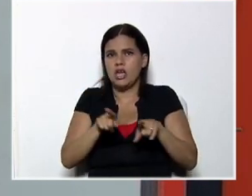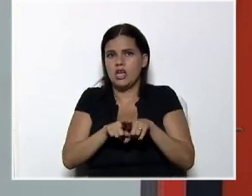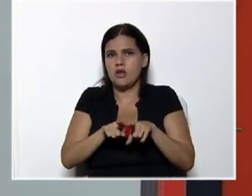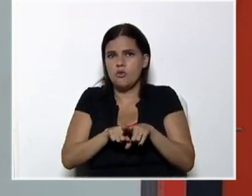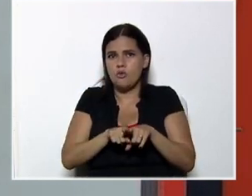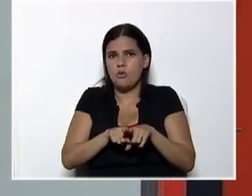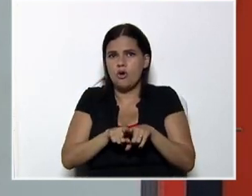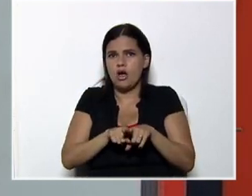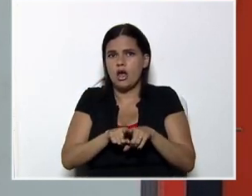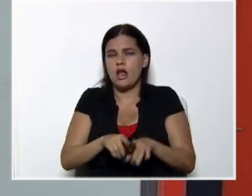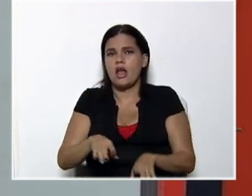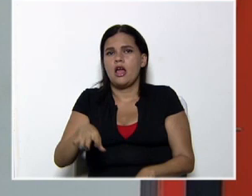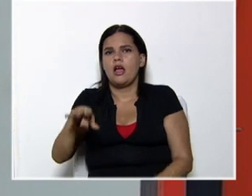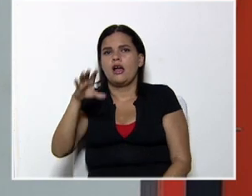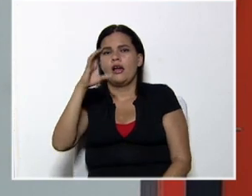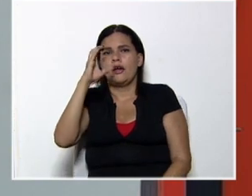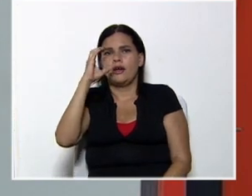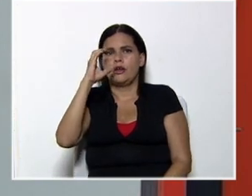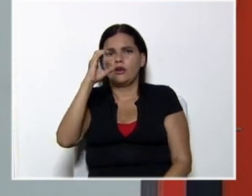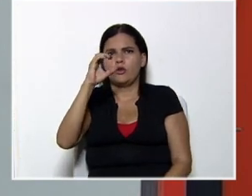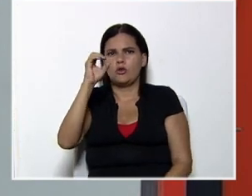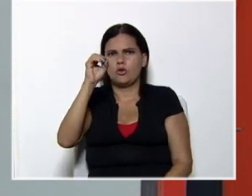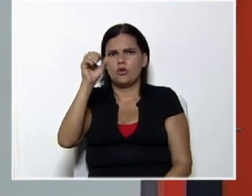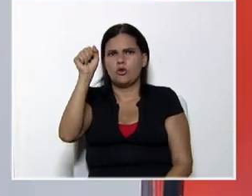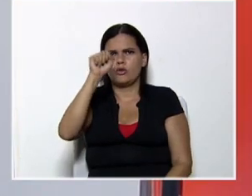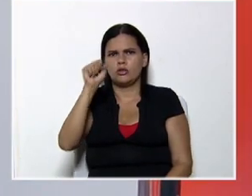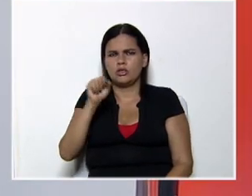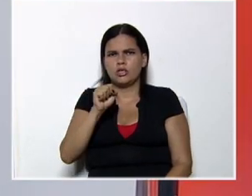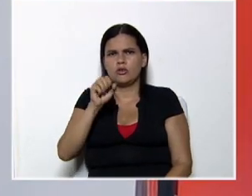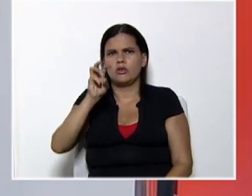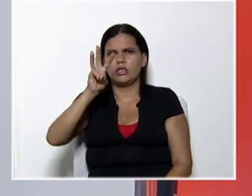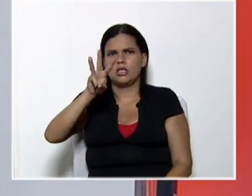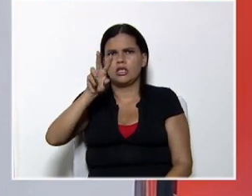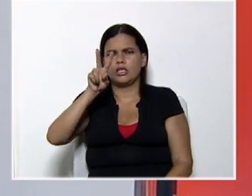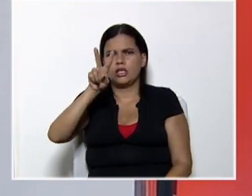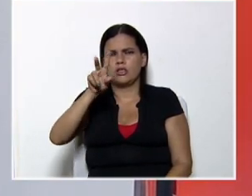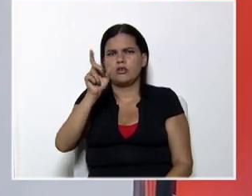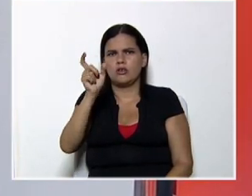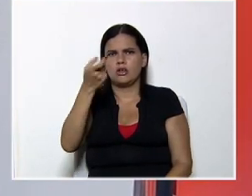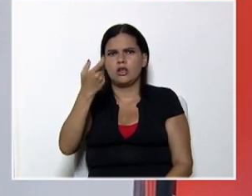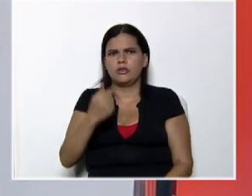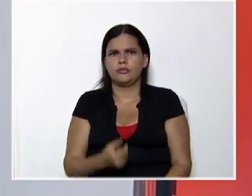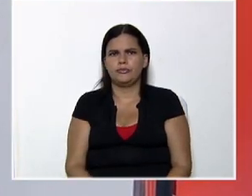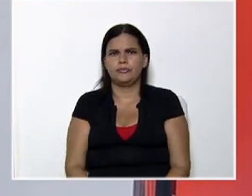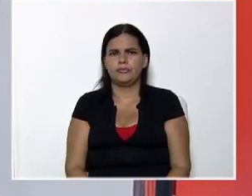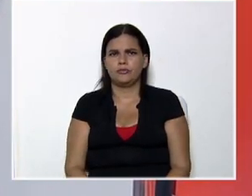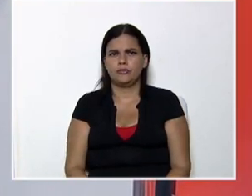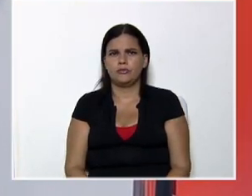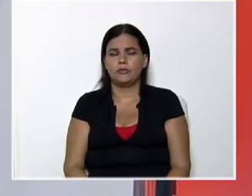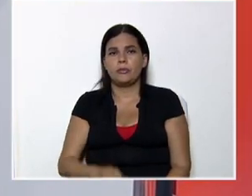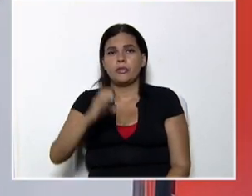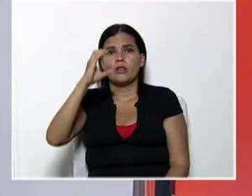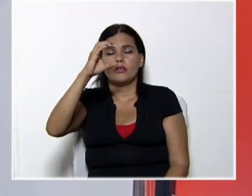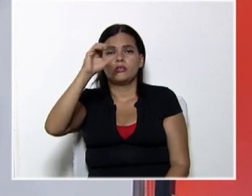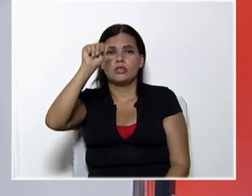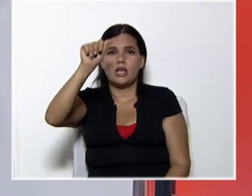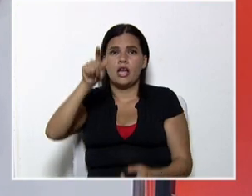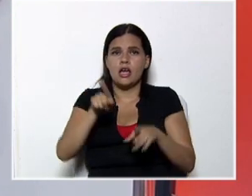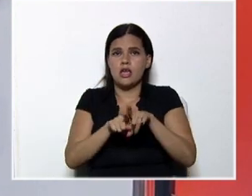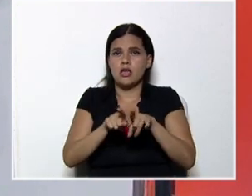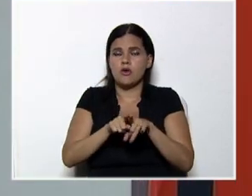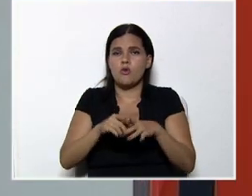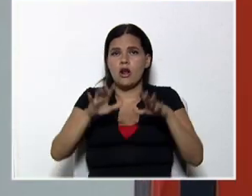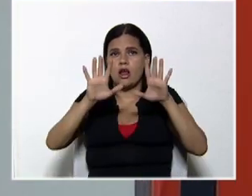32 grados. Podemos ir sustituyendo. Cateto adyacente es igual